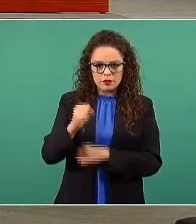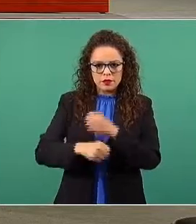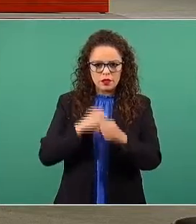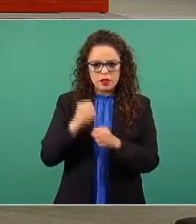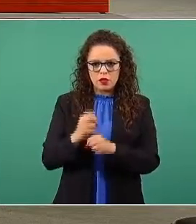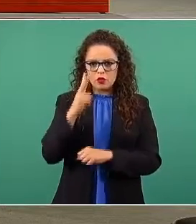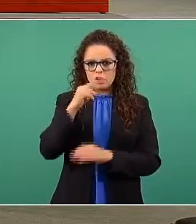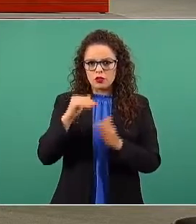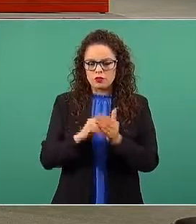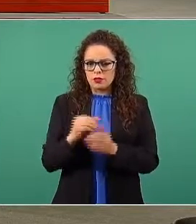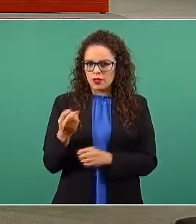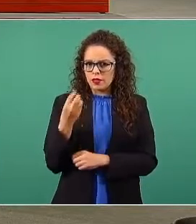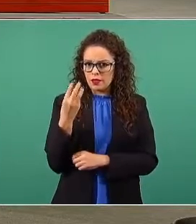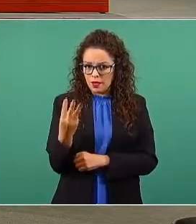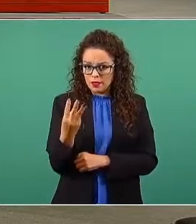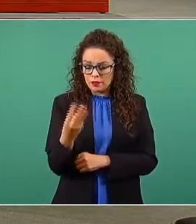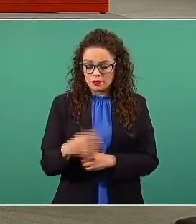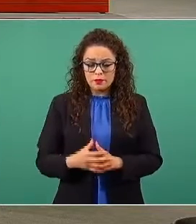2003.